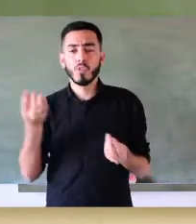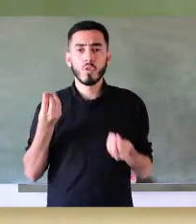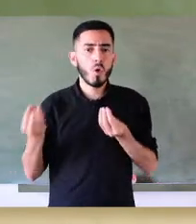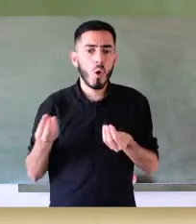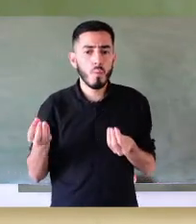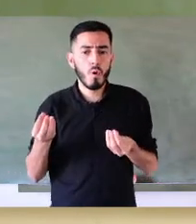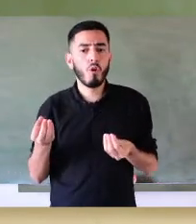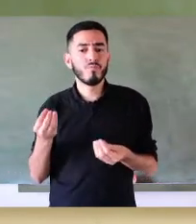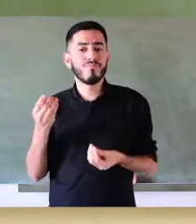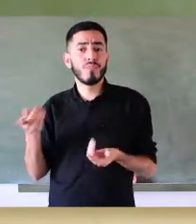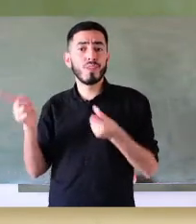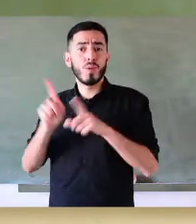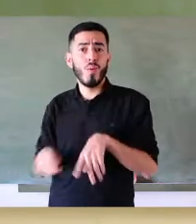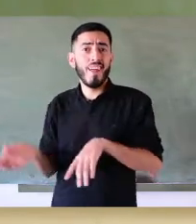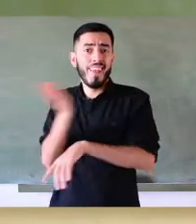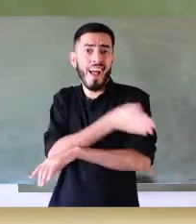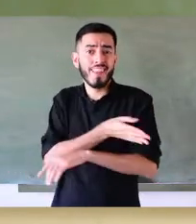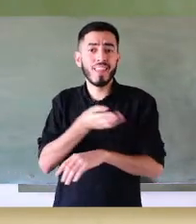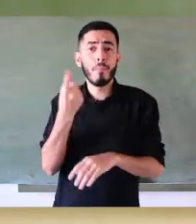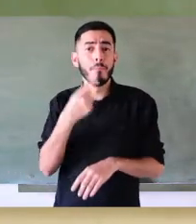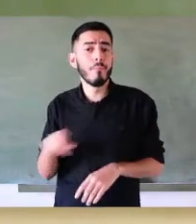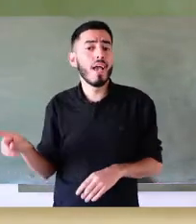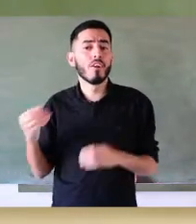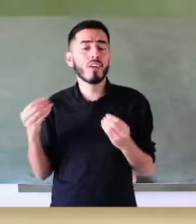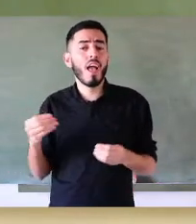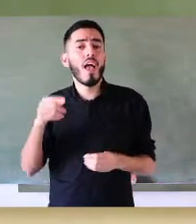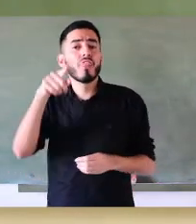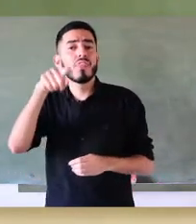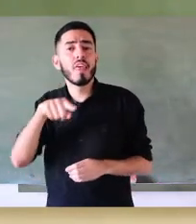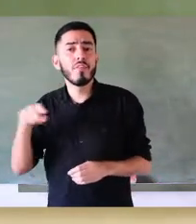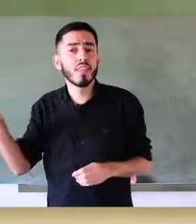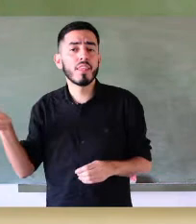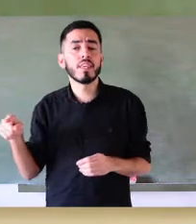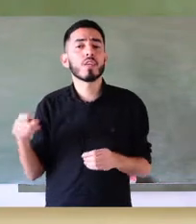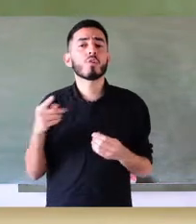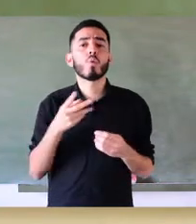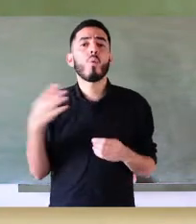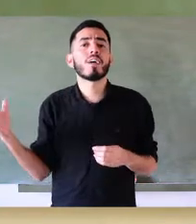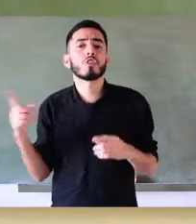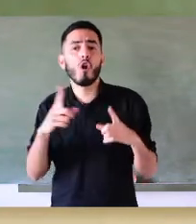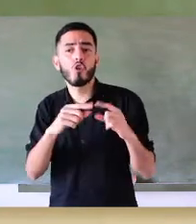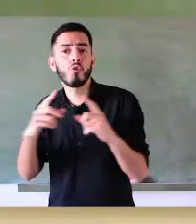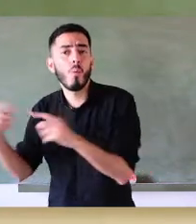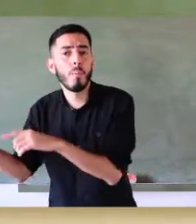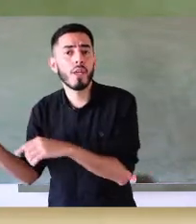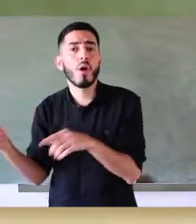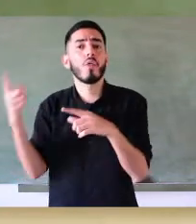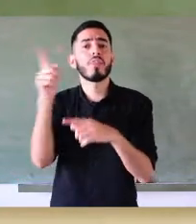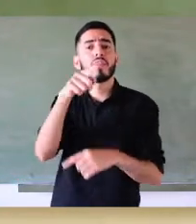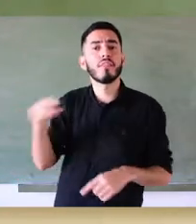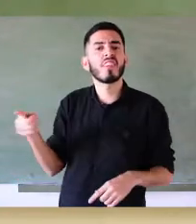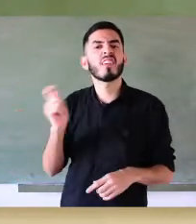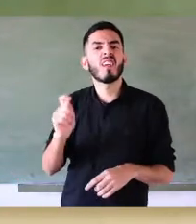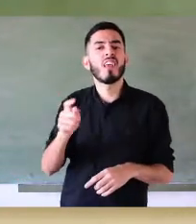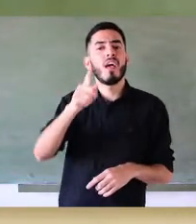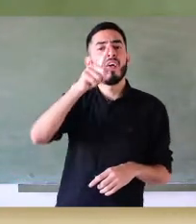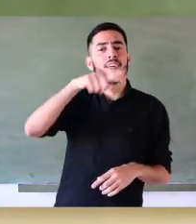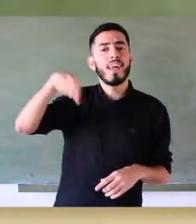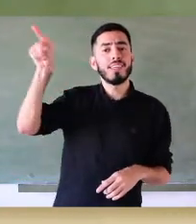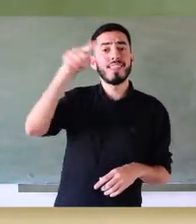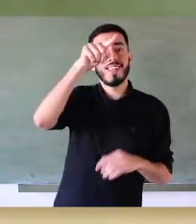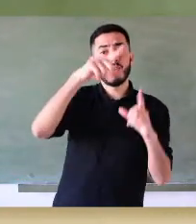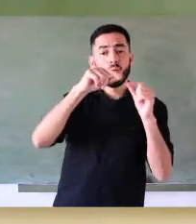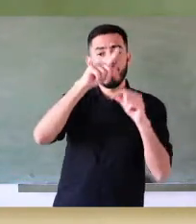que vamos a hacer es dividir la cantidad de cifras decimales por el índice. En este caso tenemos 2, 4,